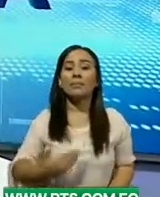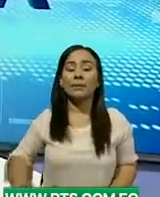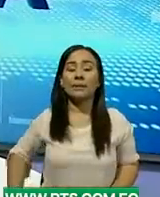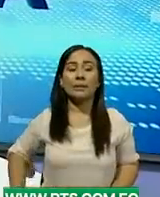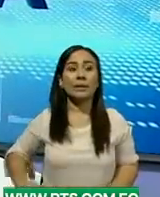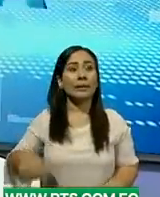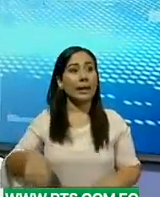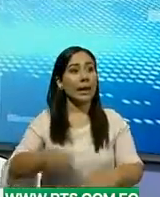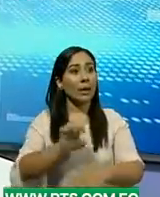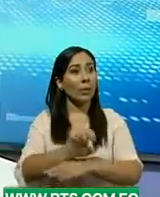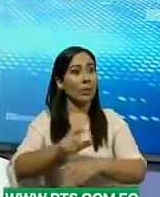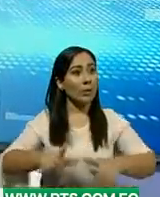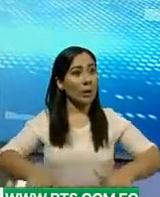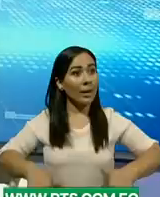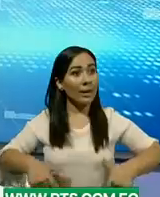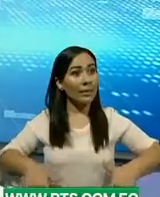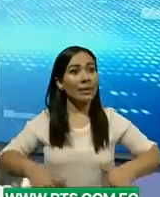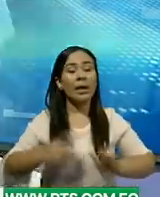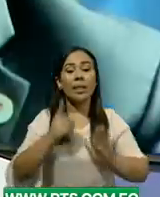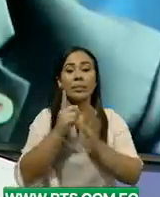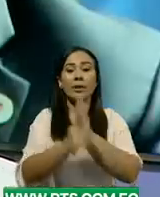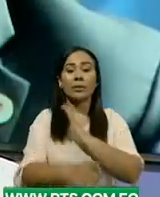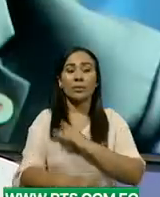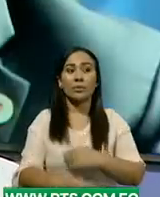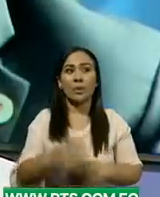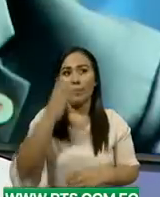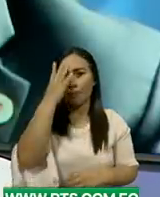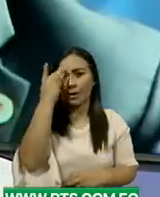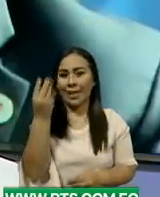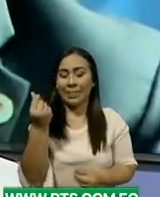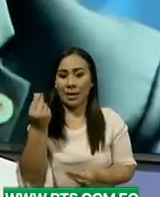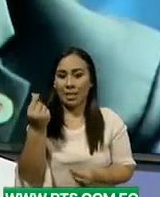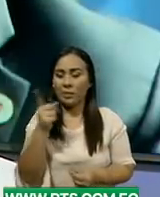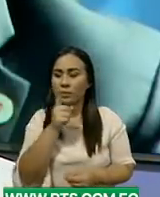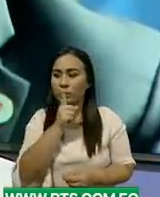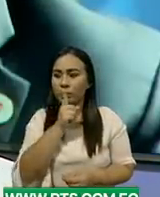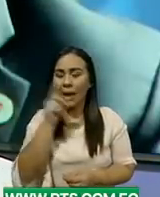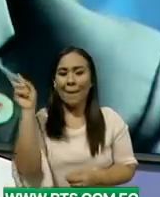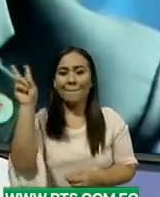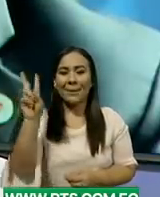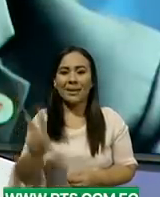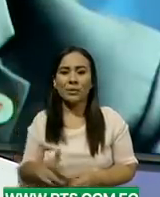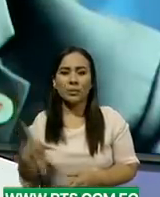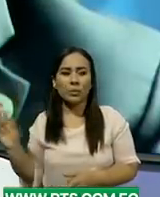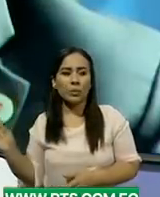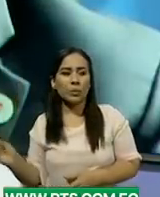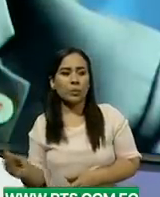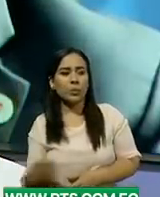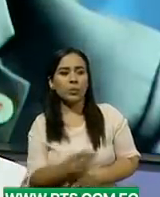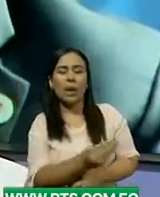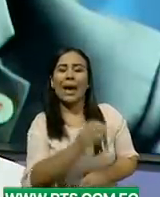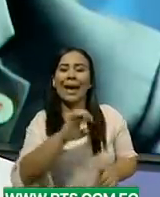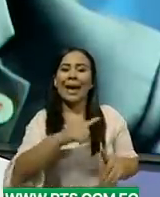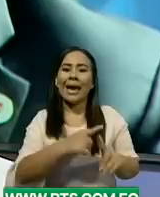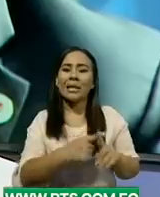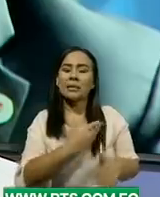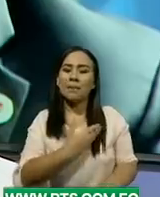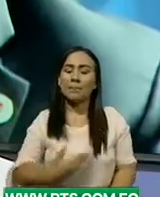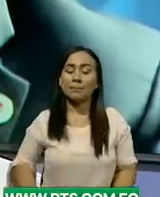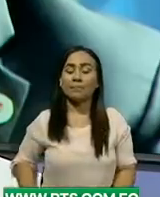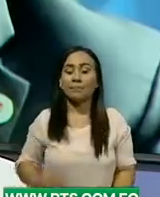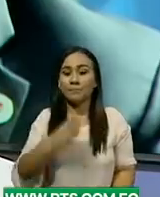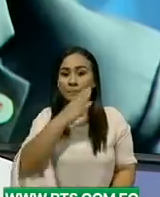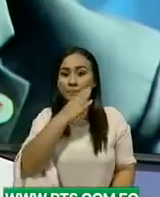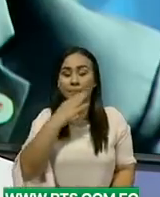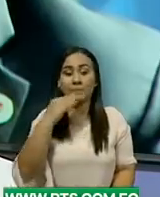la República, Lenín Moreno, denunció el supuesto desvío de dinero público de Venezuela hacia el expresidente Rafael Correa y